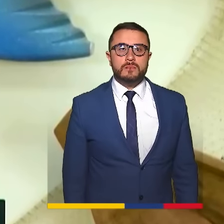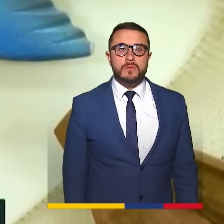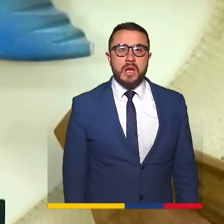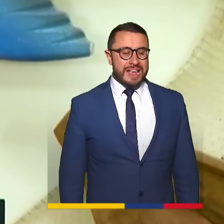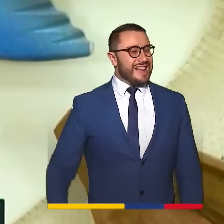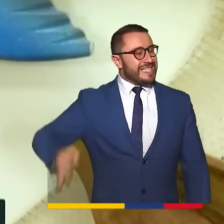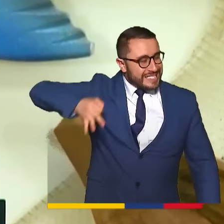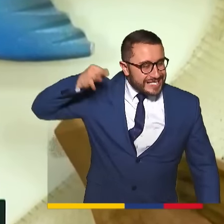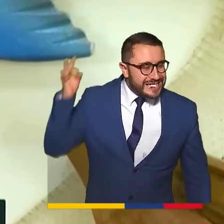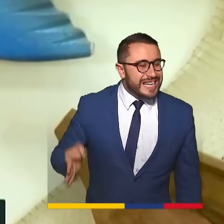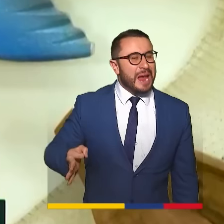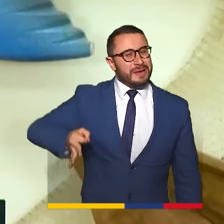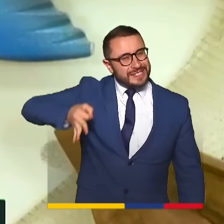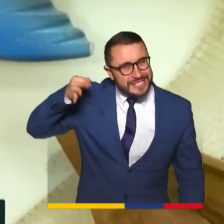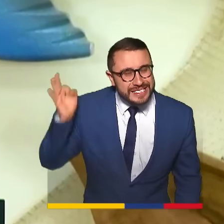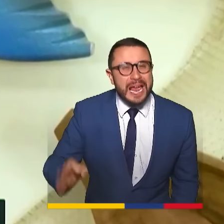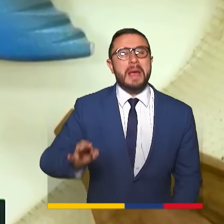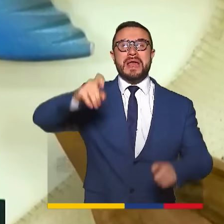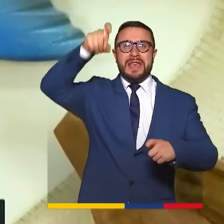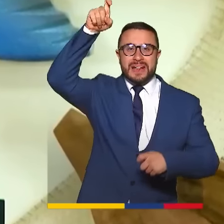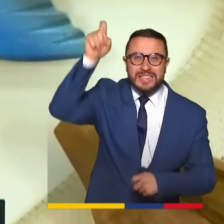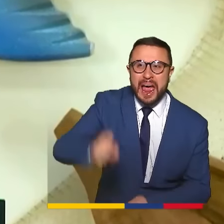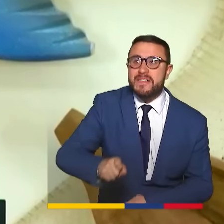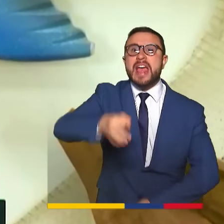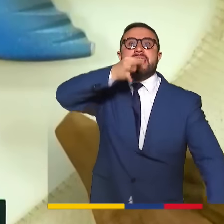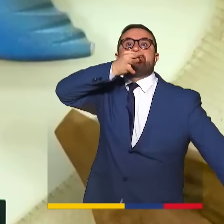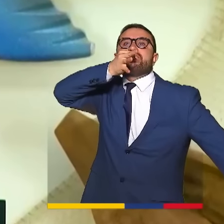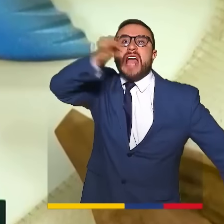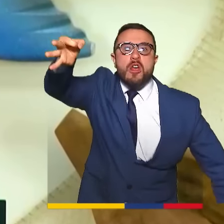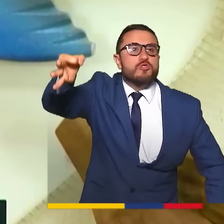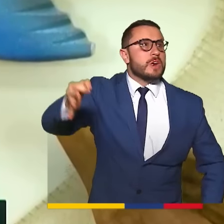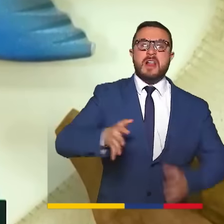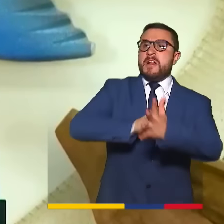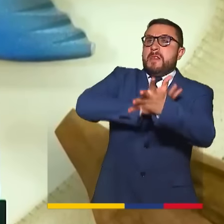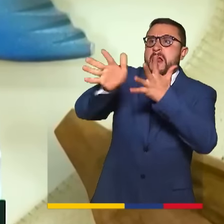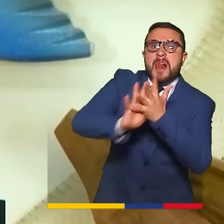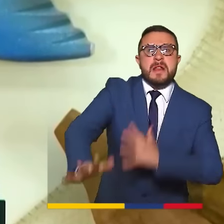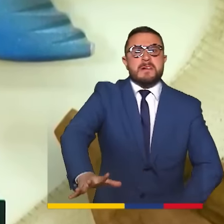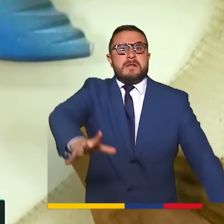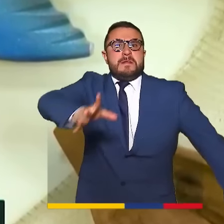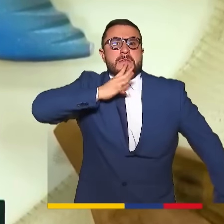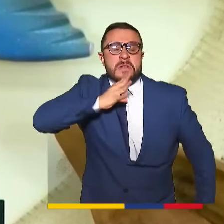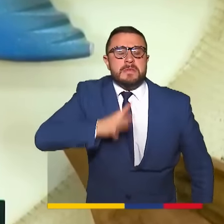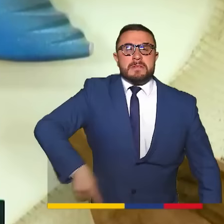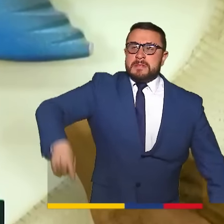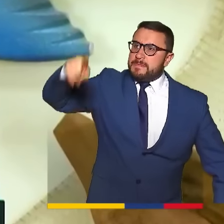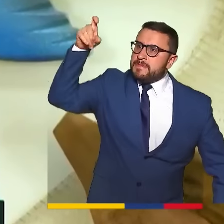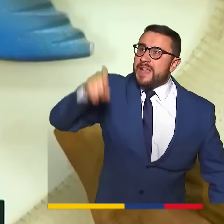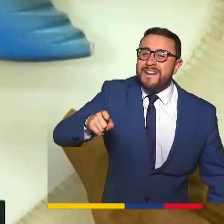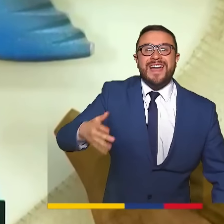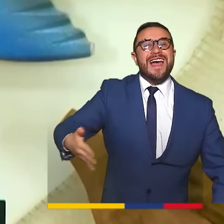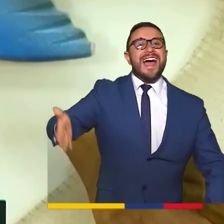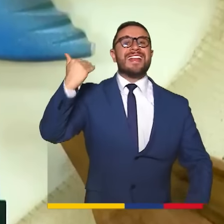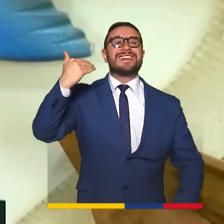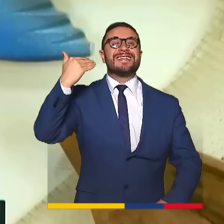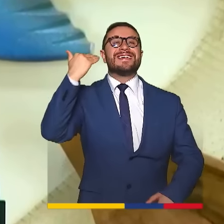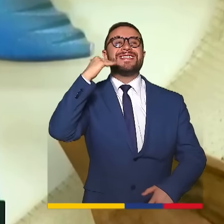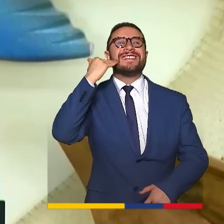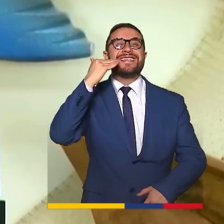Siempre tiene que brillar la palabra y la denuncia. El sirirí permanente que me enseñaron las